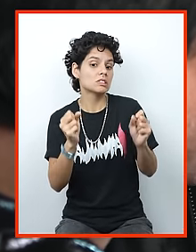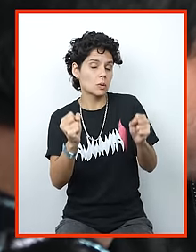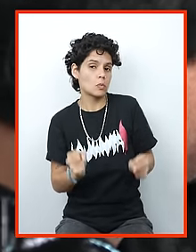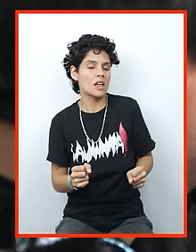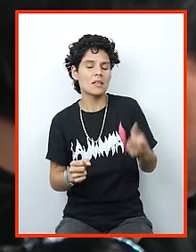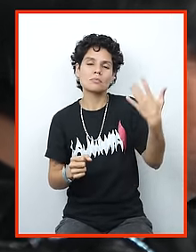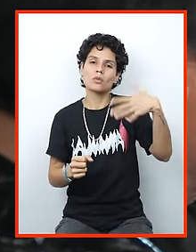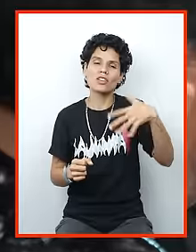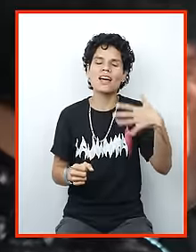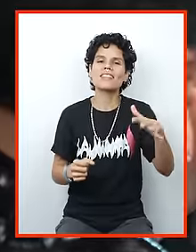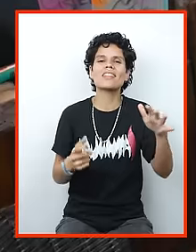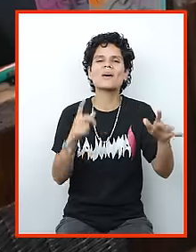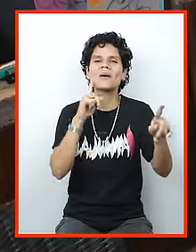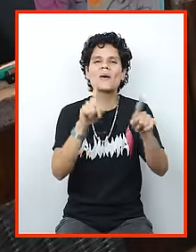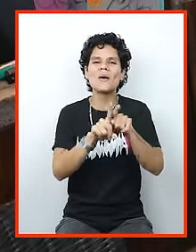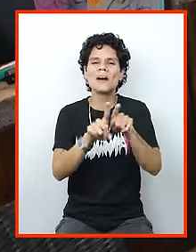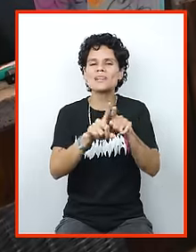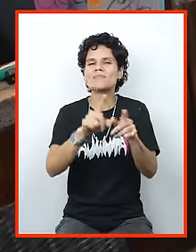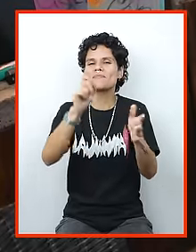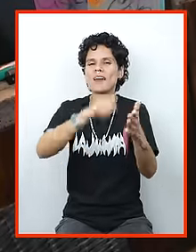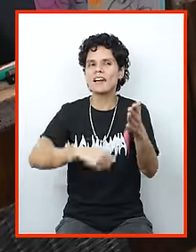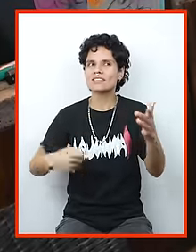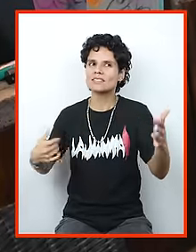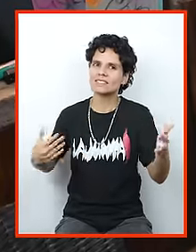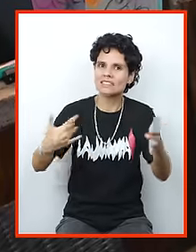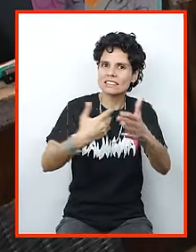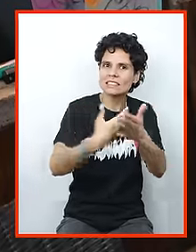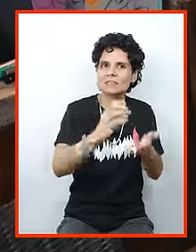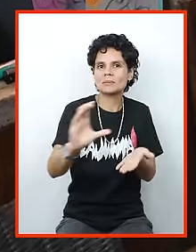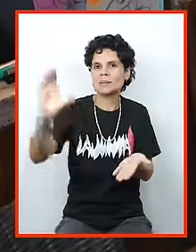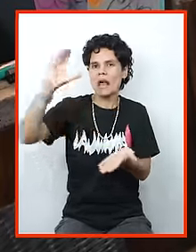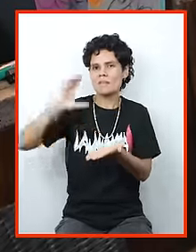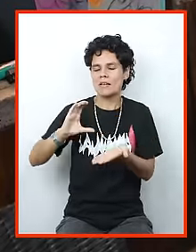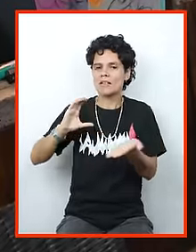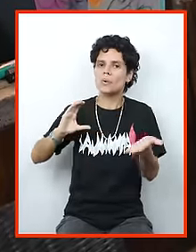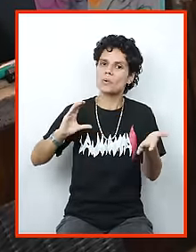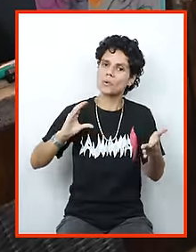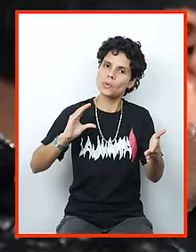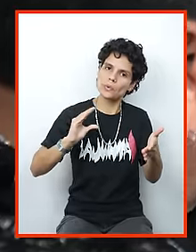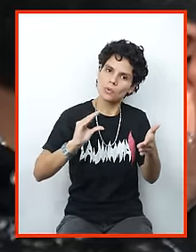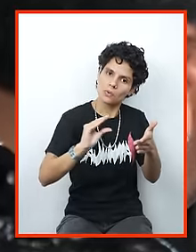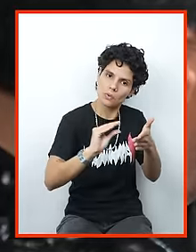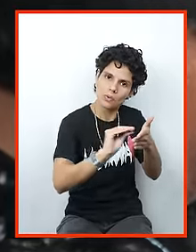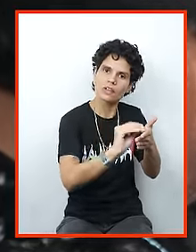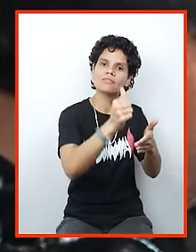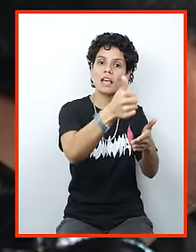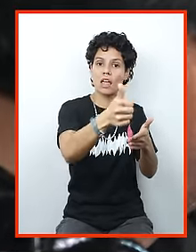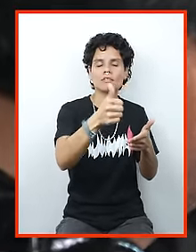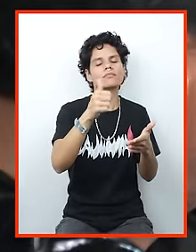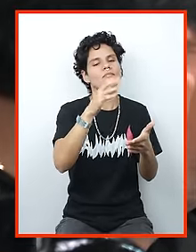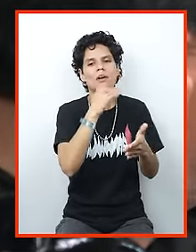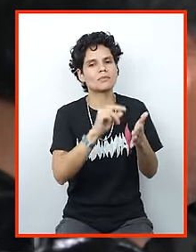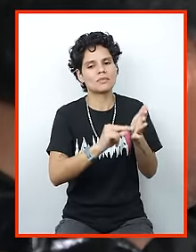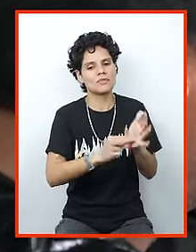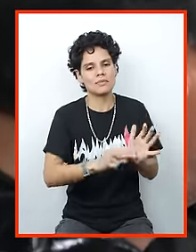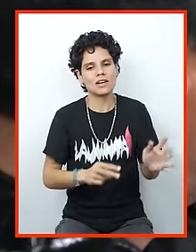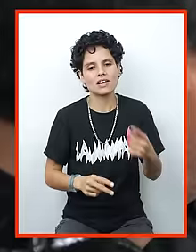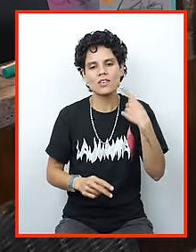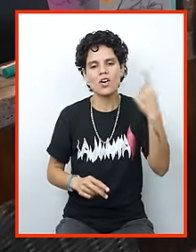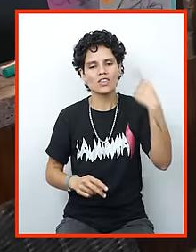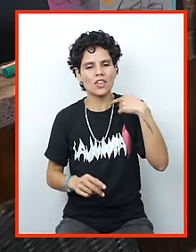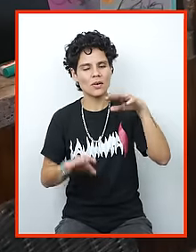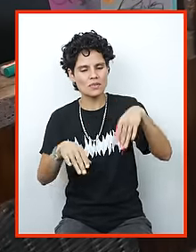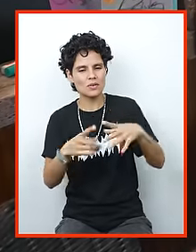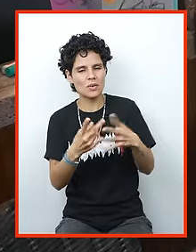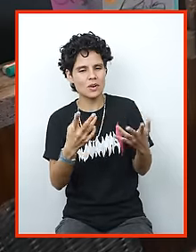Ya, claro. Hasta el fin de mes llegué... ¿Te han apoyado? Sí. Claro, sí, no, pero siempre me han apoyado. Al principio igual... Es un poco lo que decía el Joaquín, que